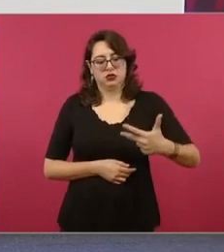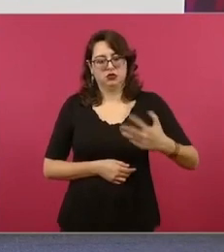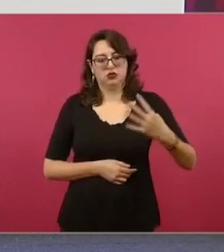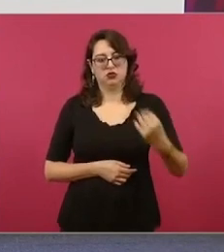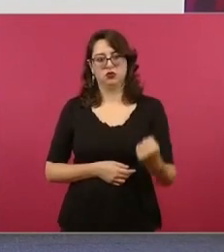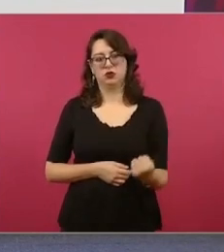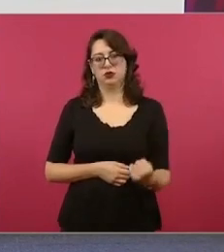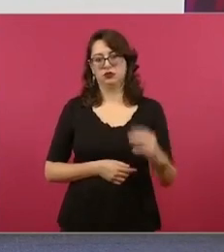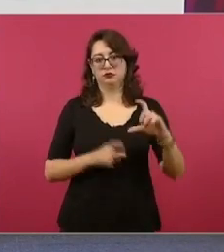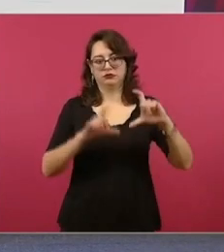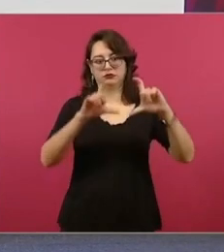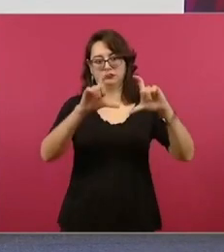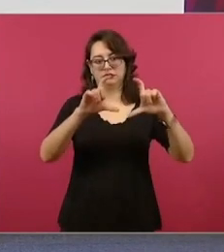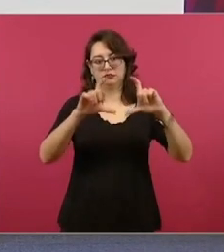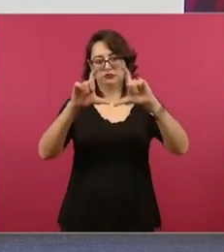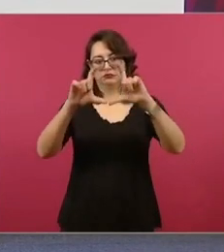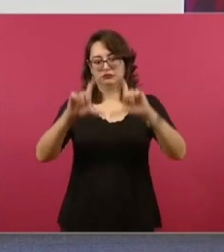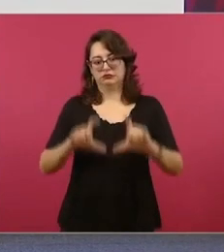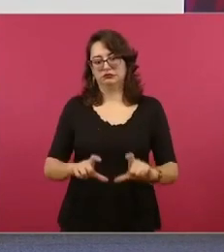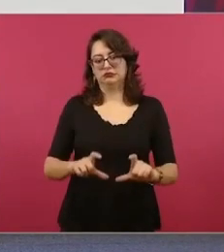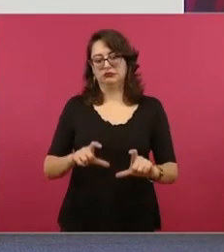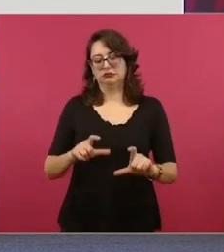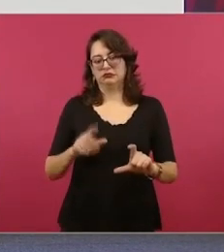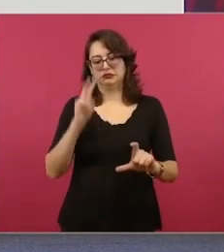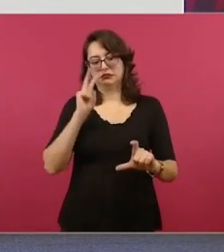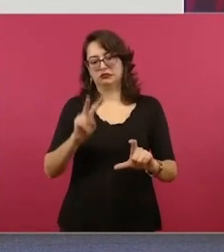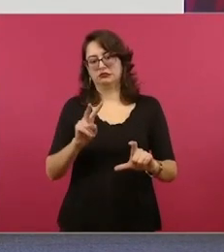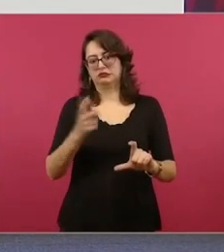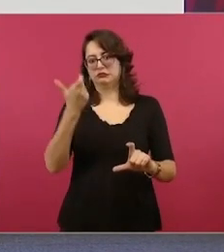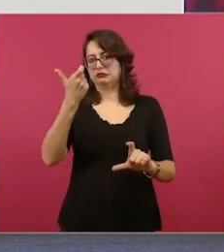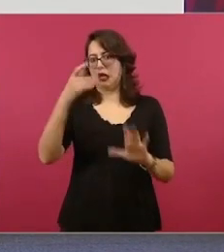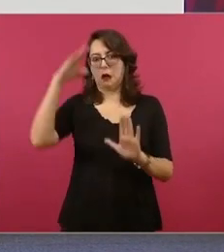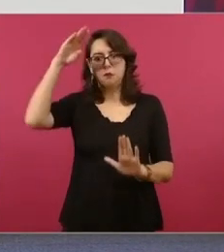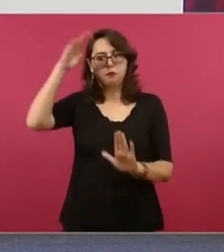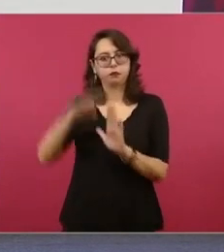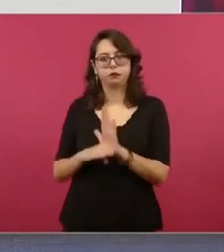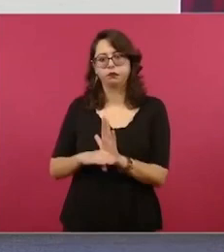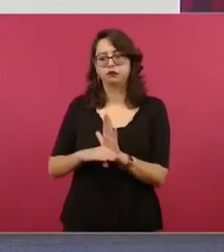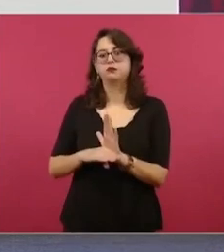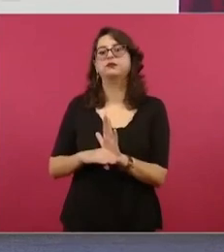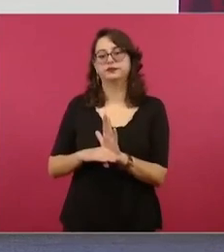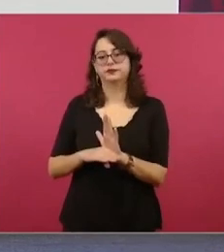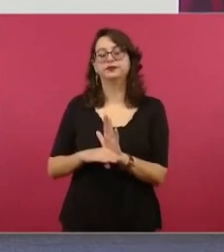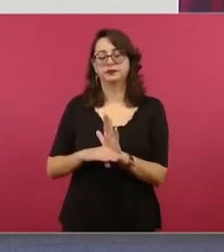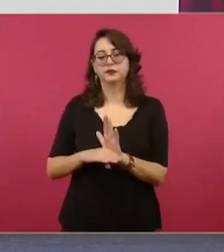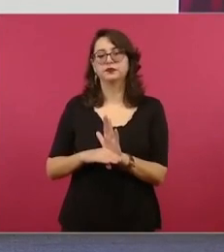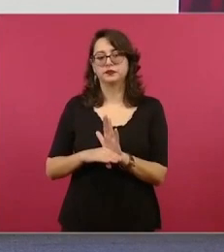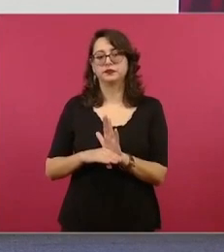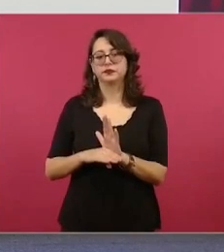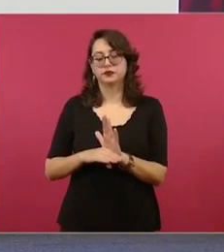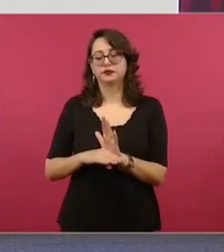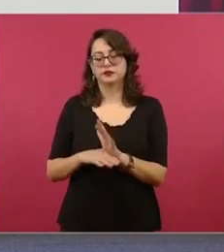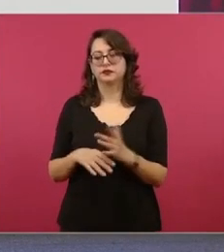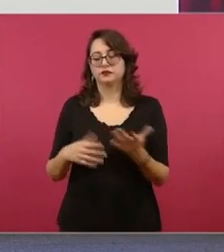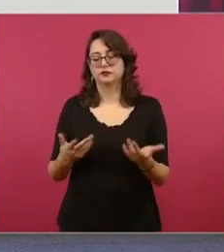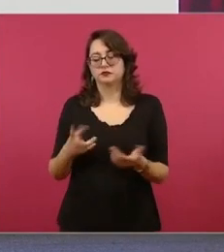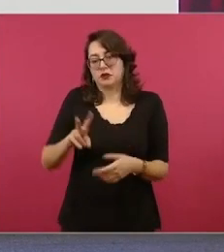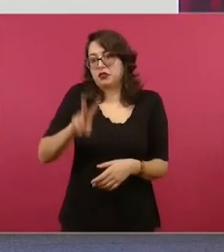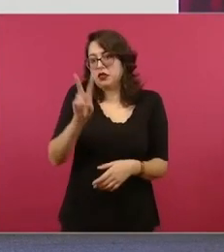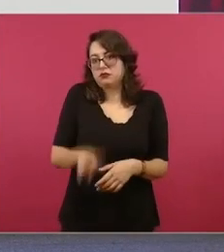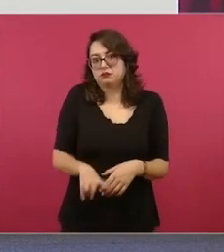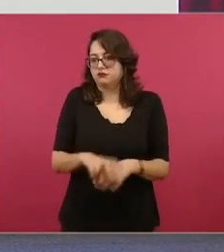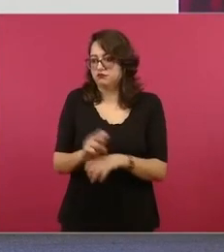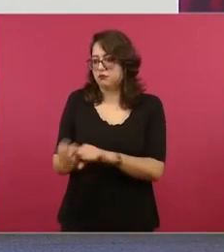Este es el efecto de la pandemia, de la caída de más de 8 puntos de la economía nacional.